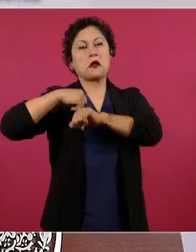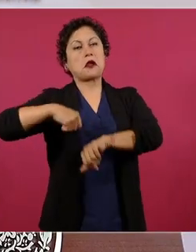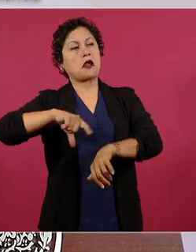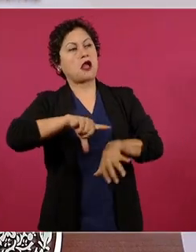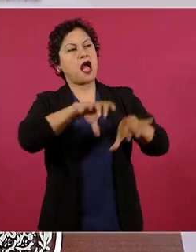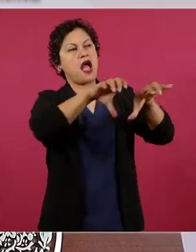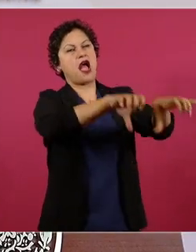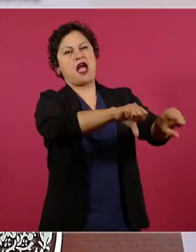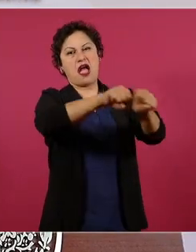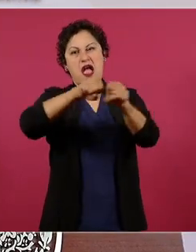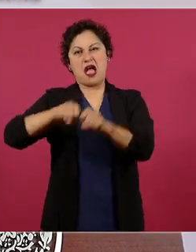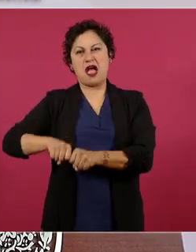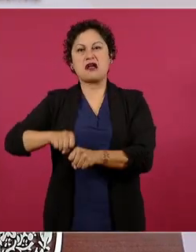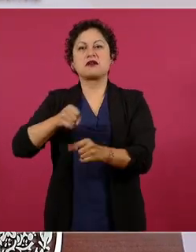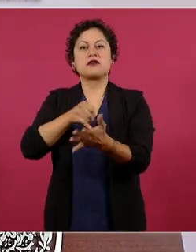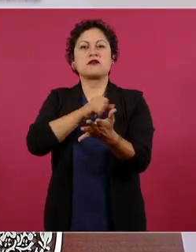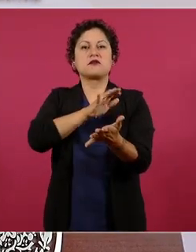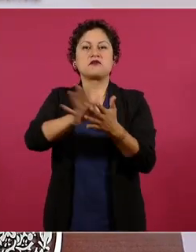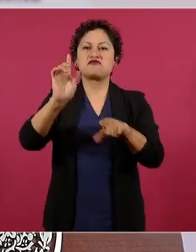nunca se rindieron.